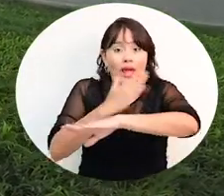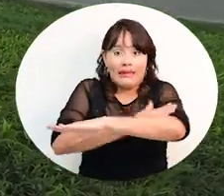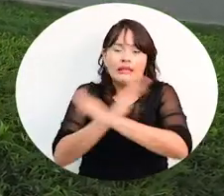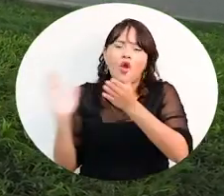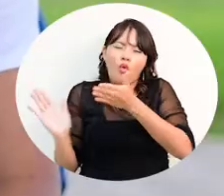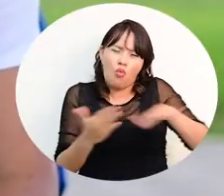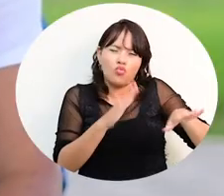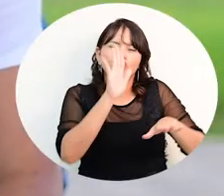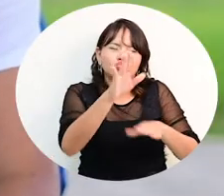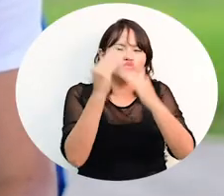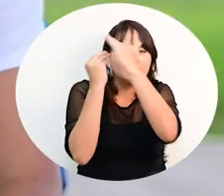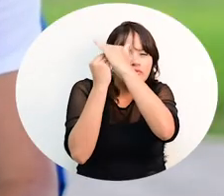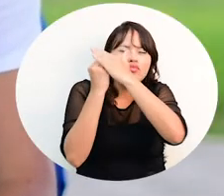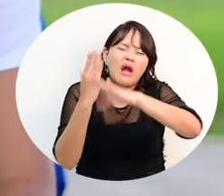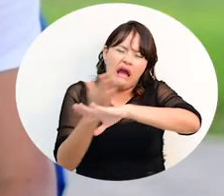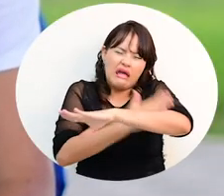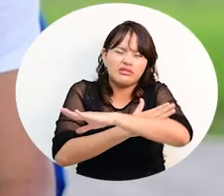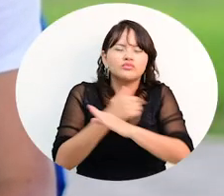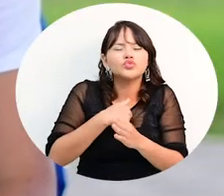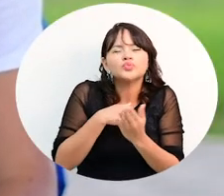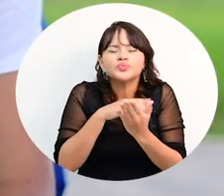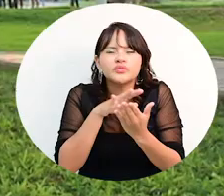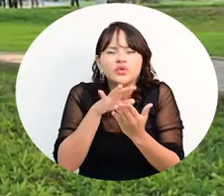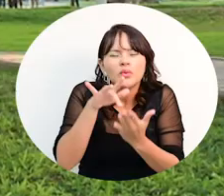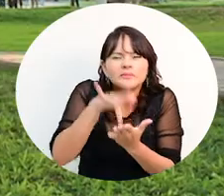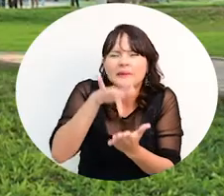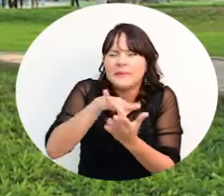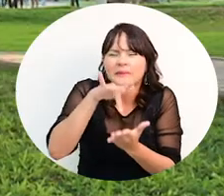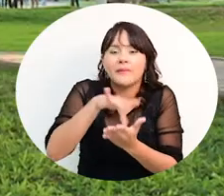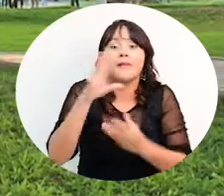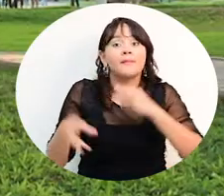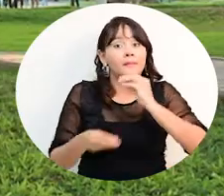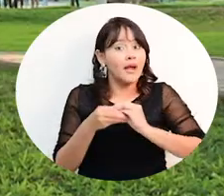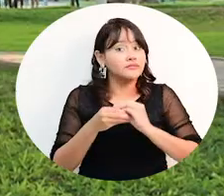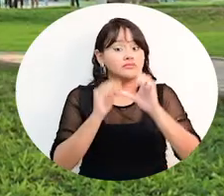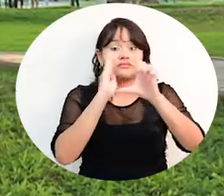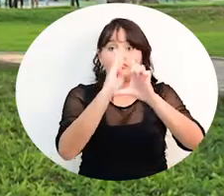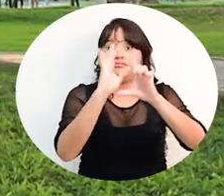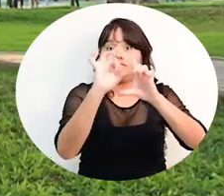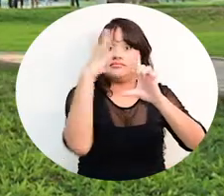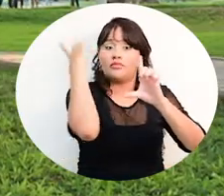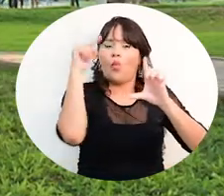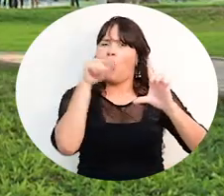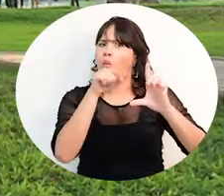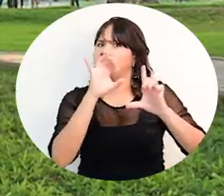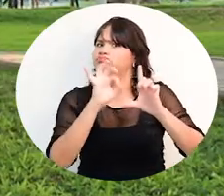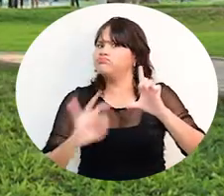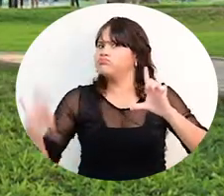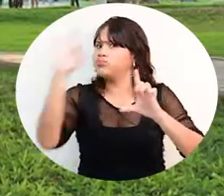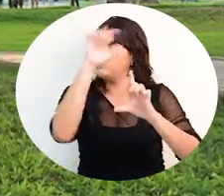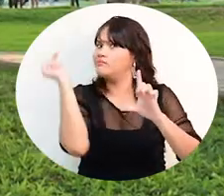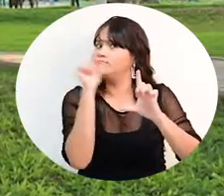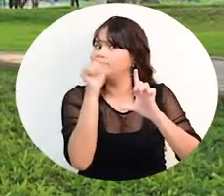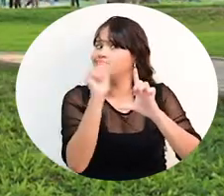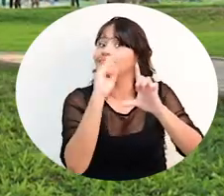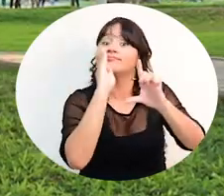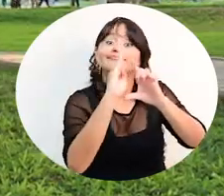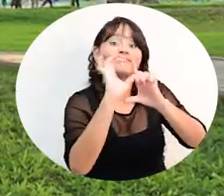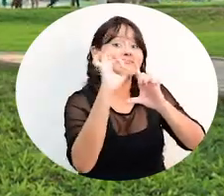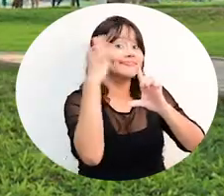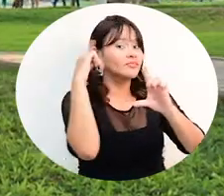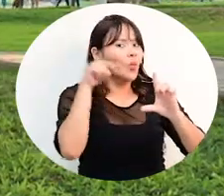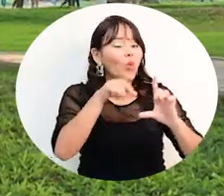de la facultad. Entré a la plataforma Blackboard. Ahí está la Blackboard disponible para todos ustedes. Por favor, esa es